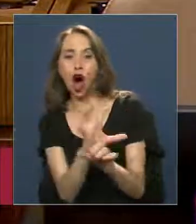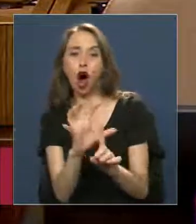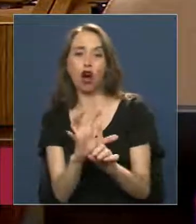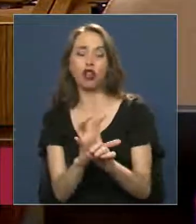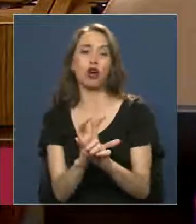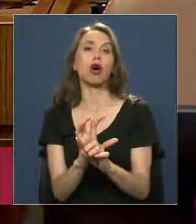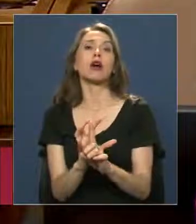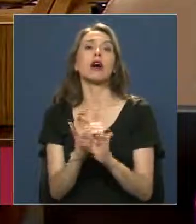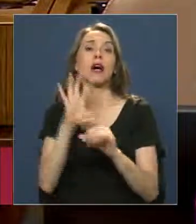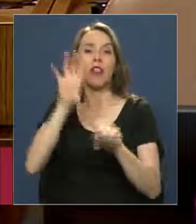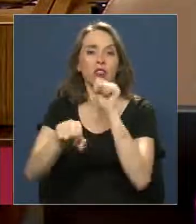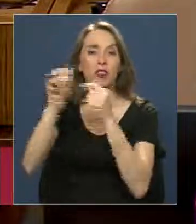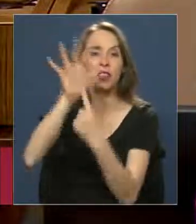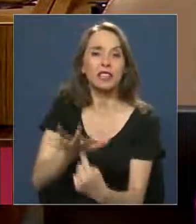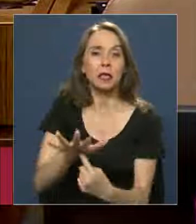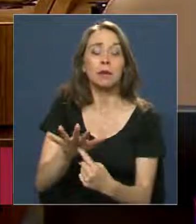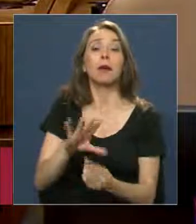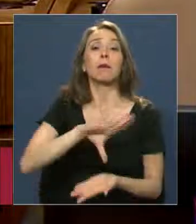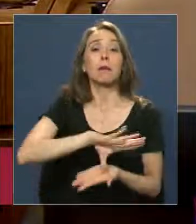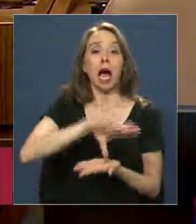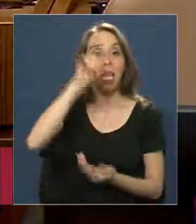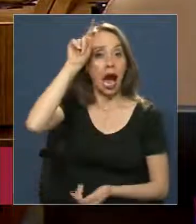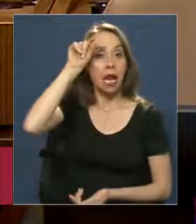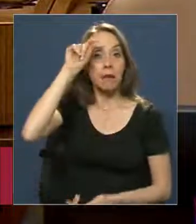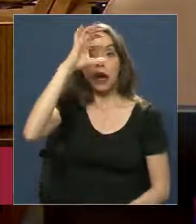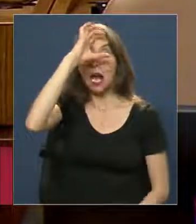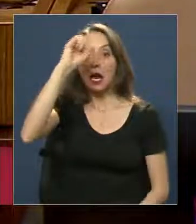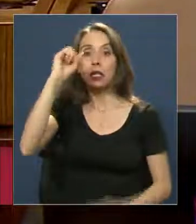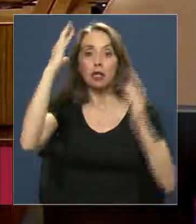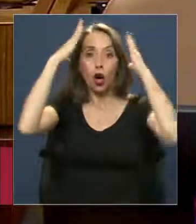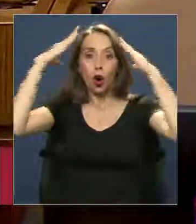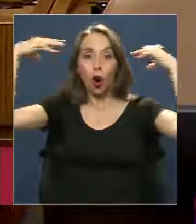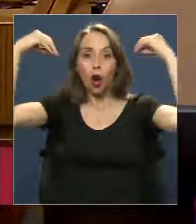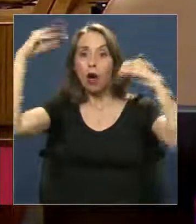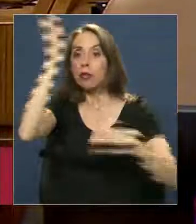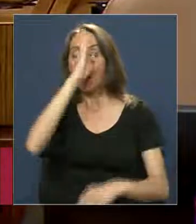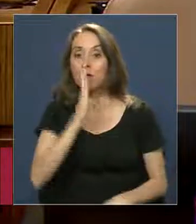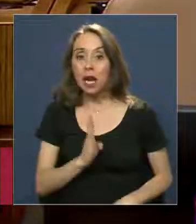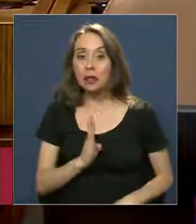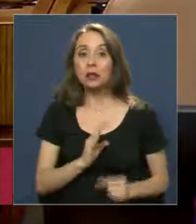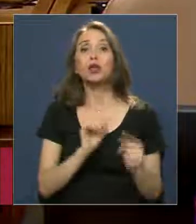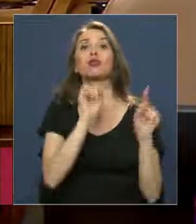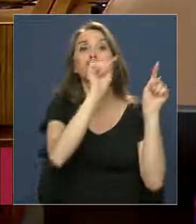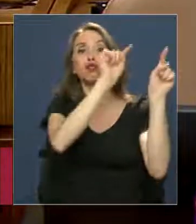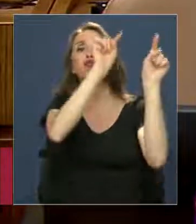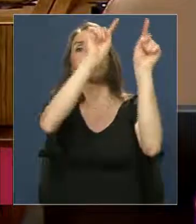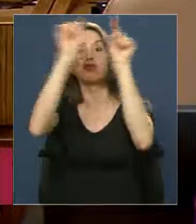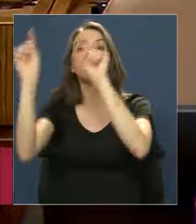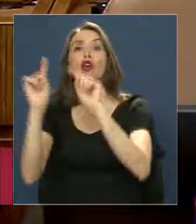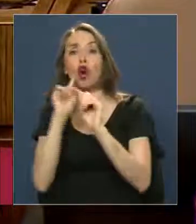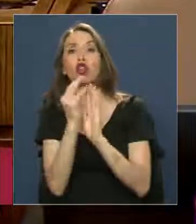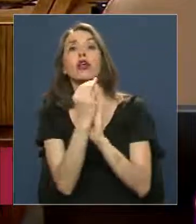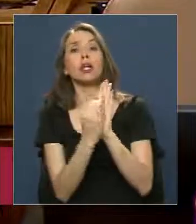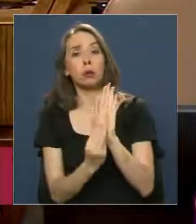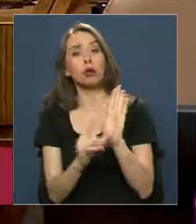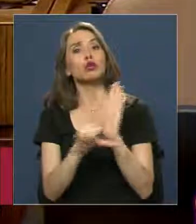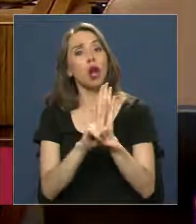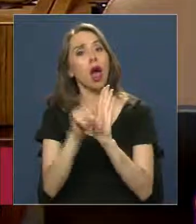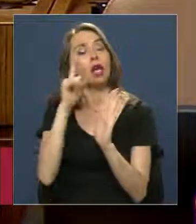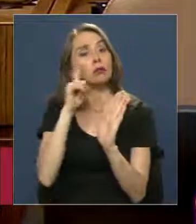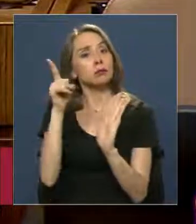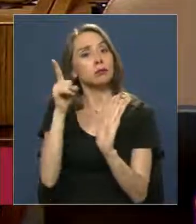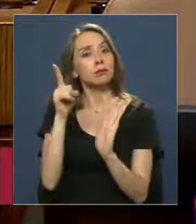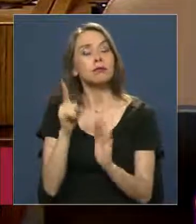como Alemania, Argentina, Holanda, Brasil, entre otros. Teniendo siempre presente el